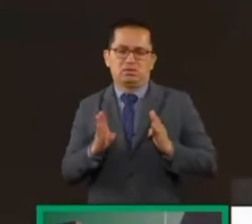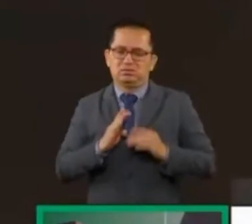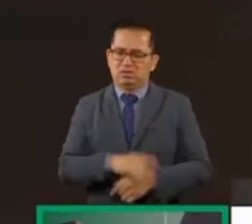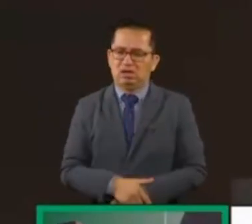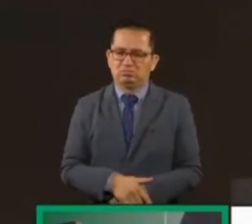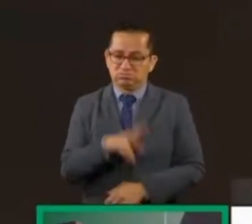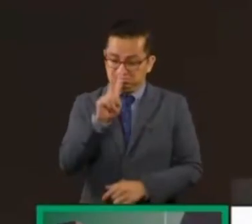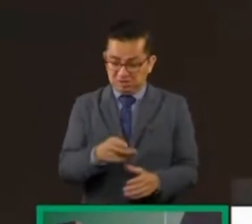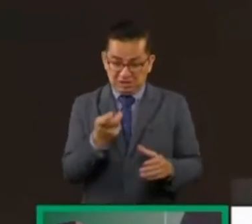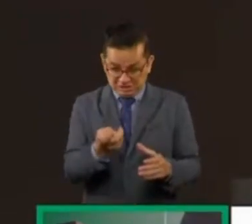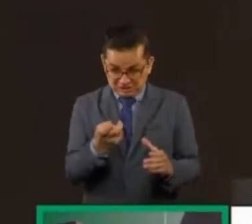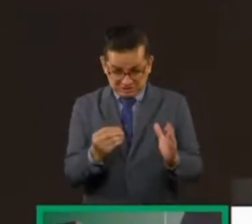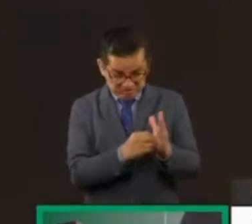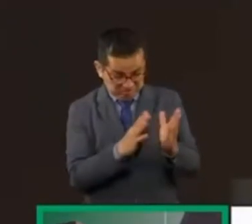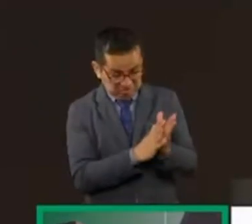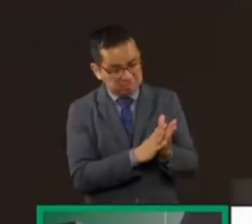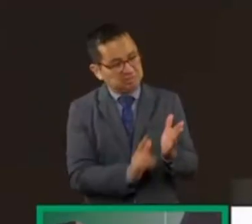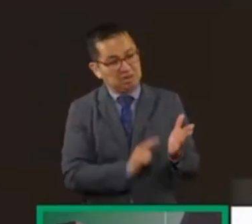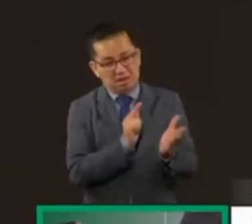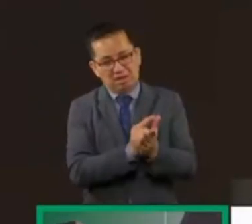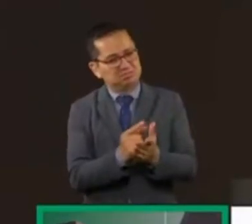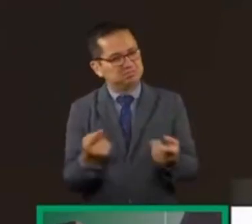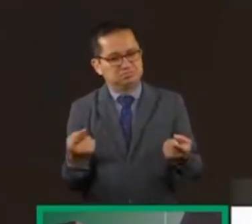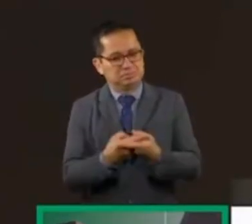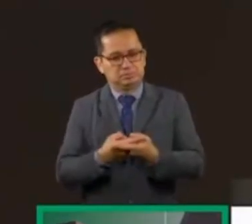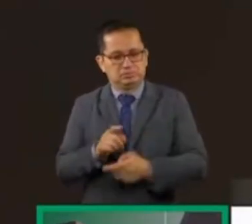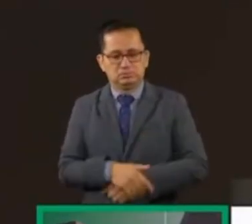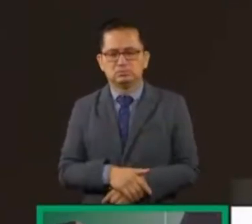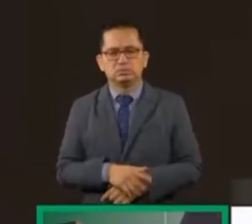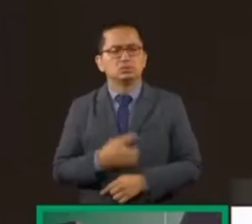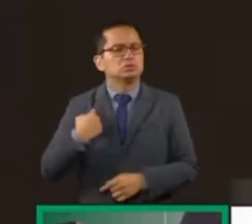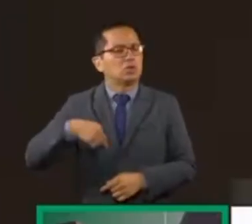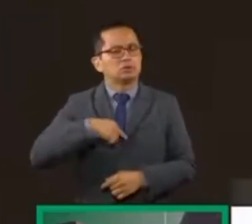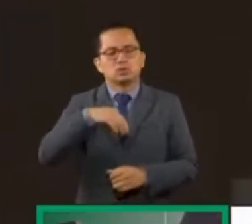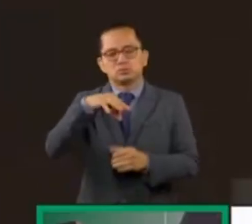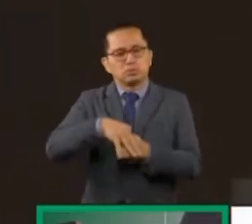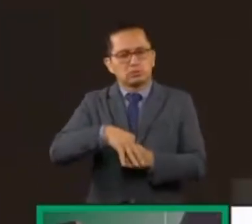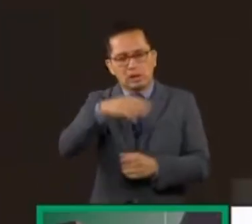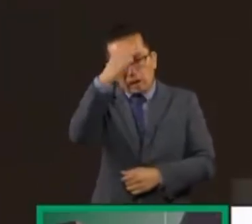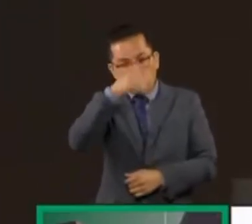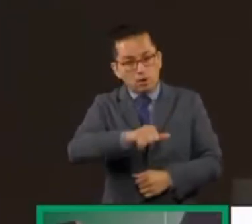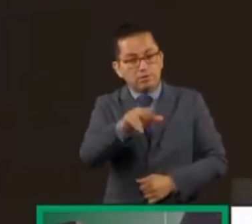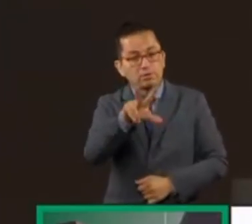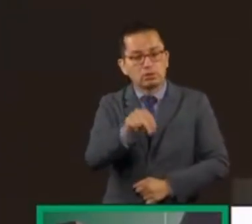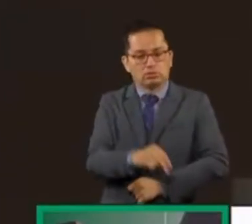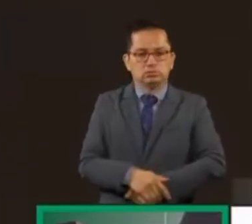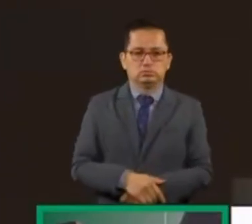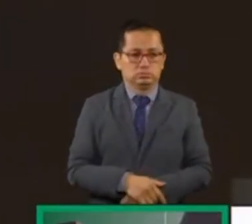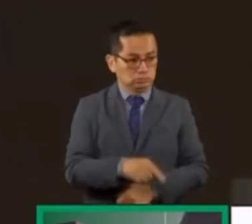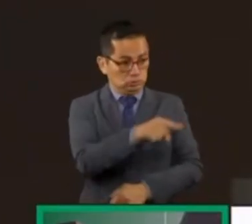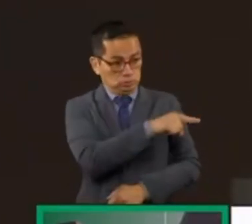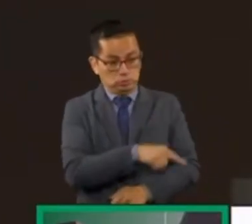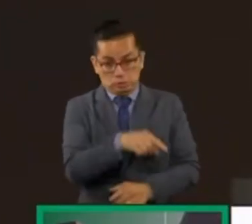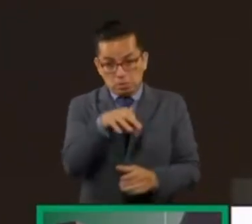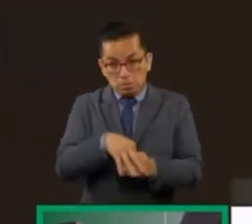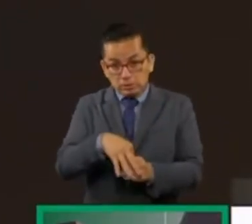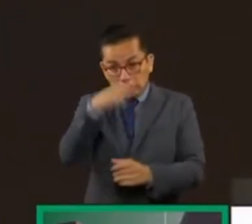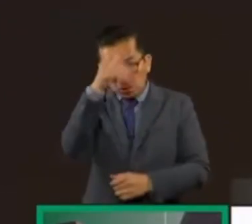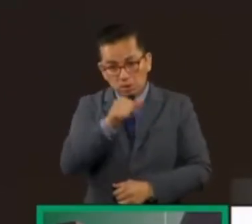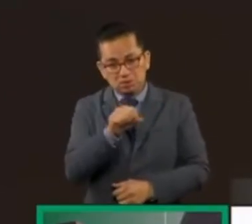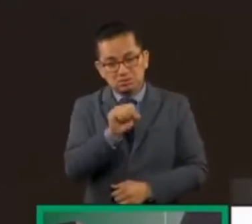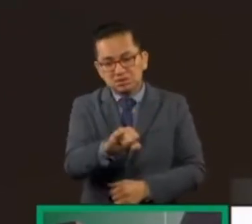contra y ustedes, al votar a favor, lo único que están haciendo es llevar a cabo